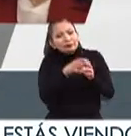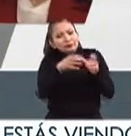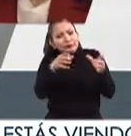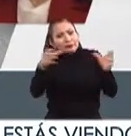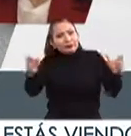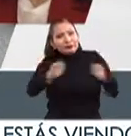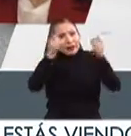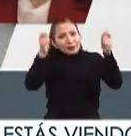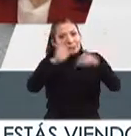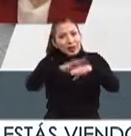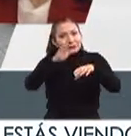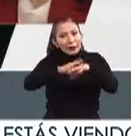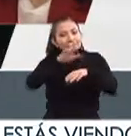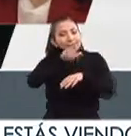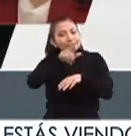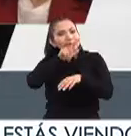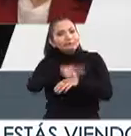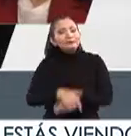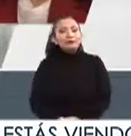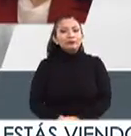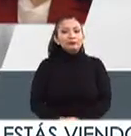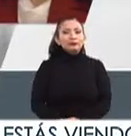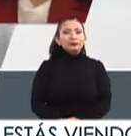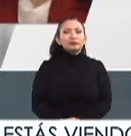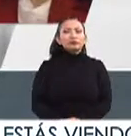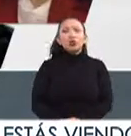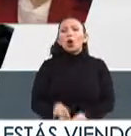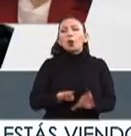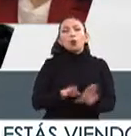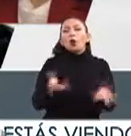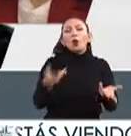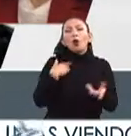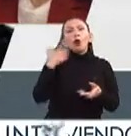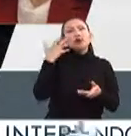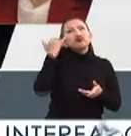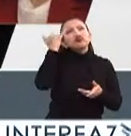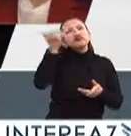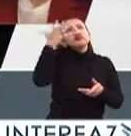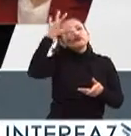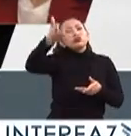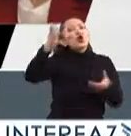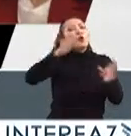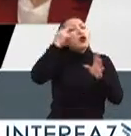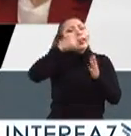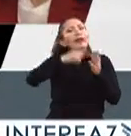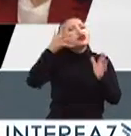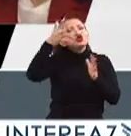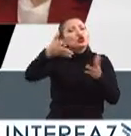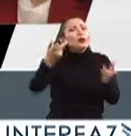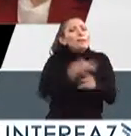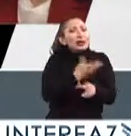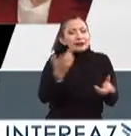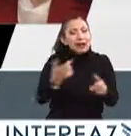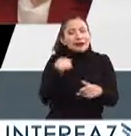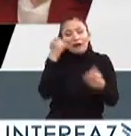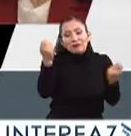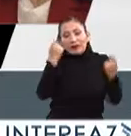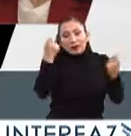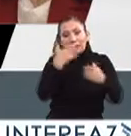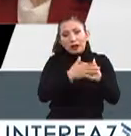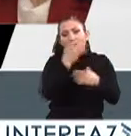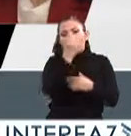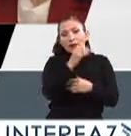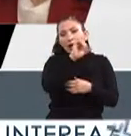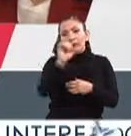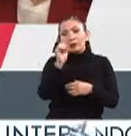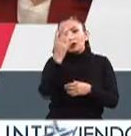festival y pues cómo podemos imaginárnoslo en el futuro a partir de esta celebración que se llevará a cabo del